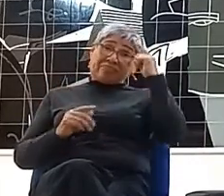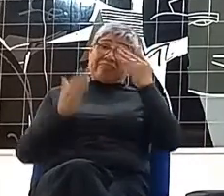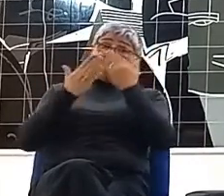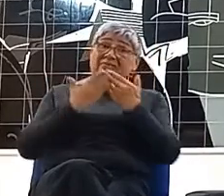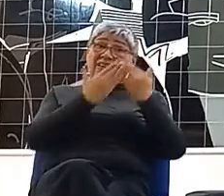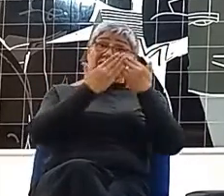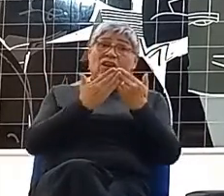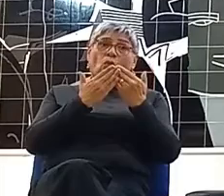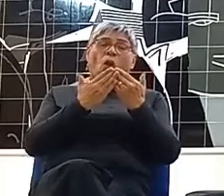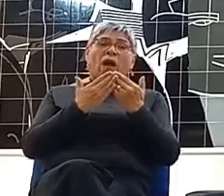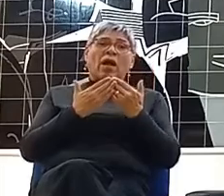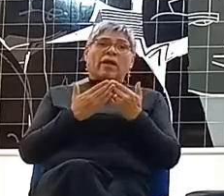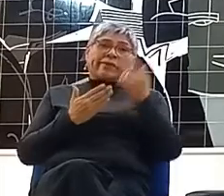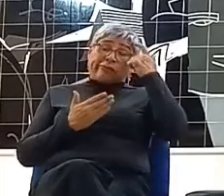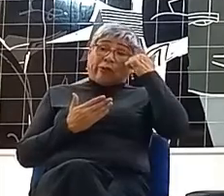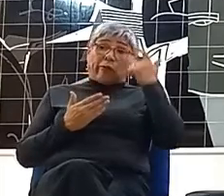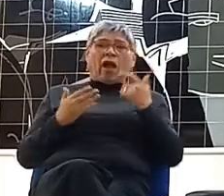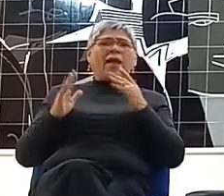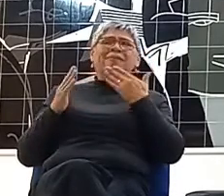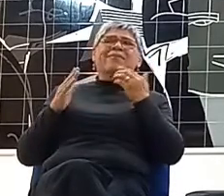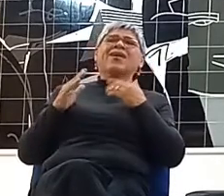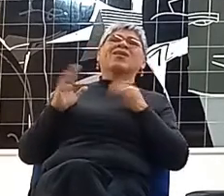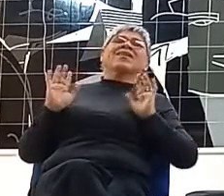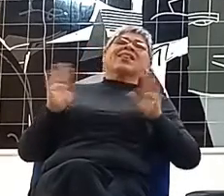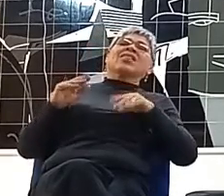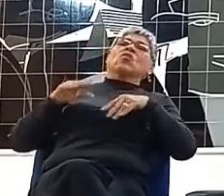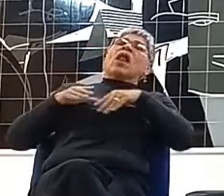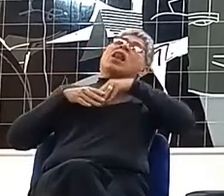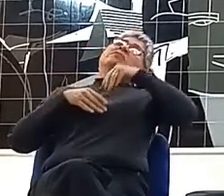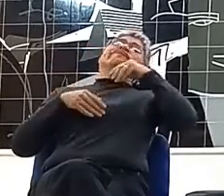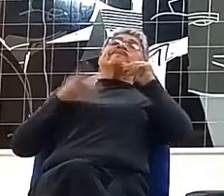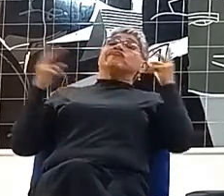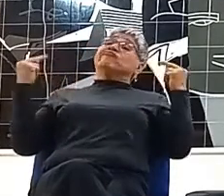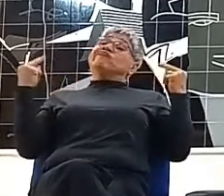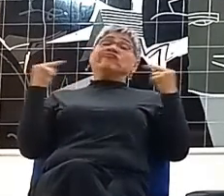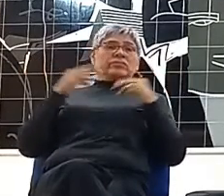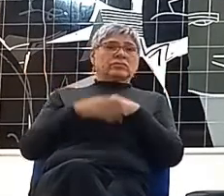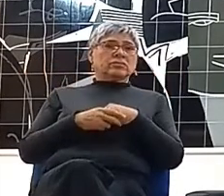en su torre de marfil, ese modelo de Hölderlin,